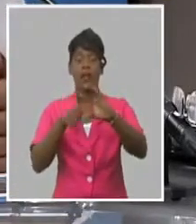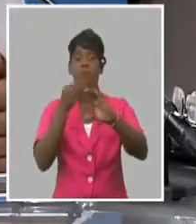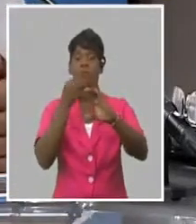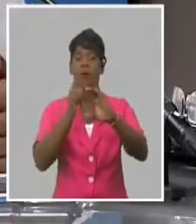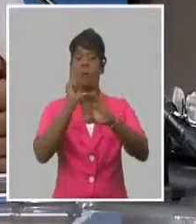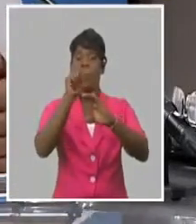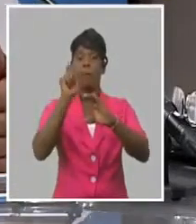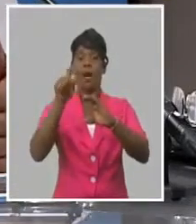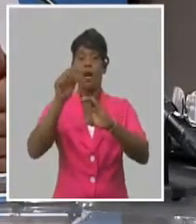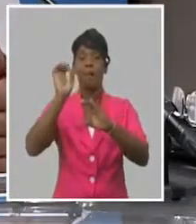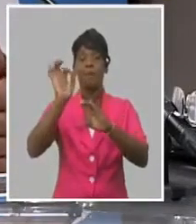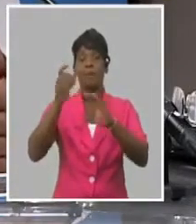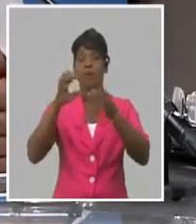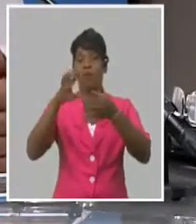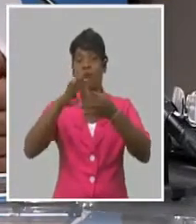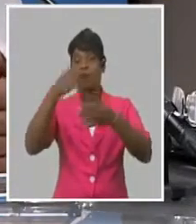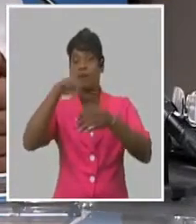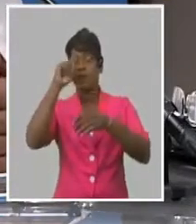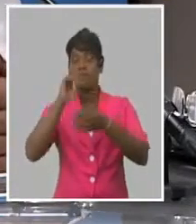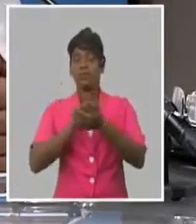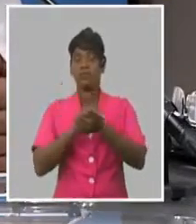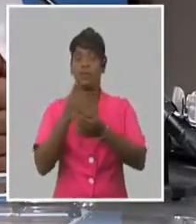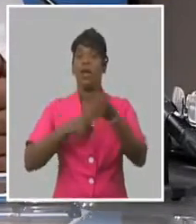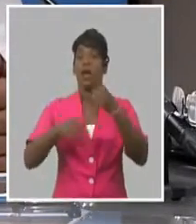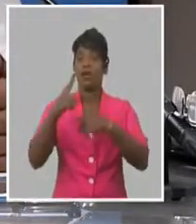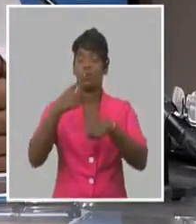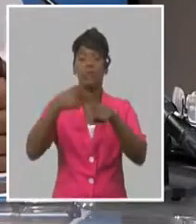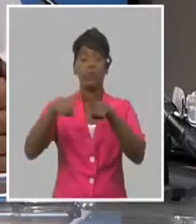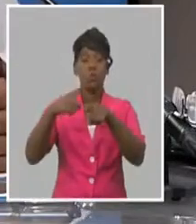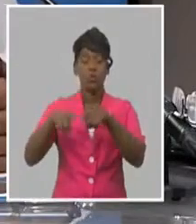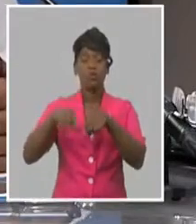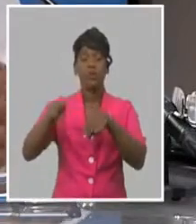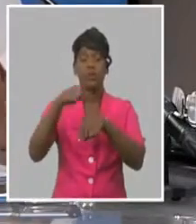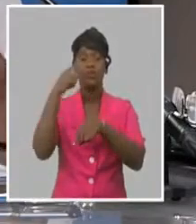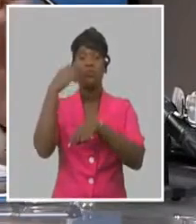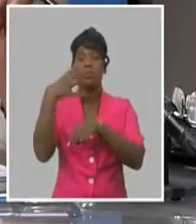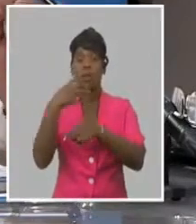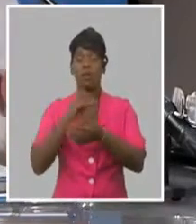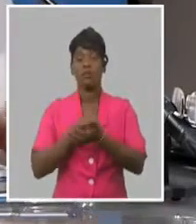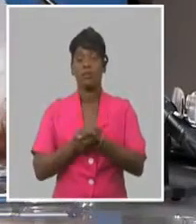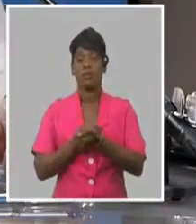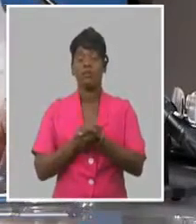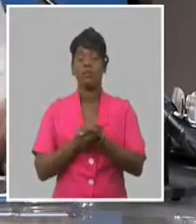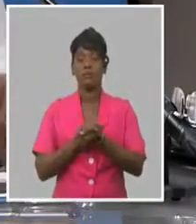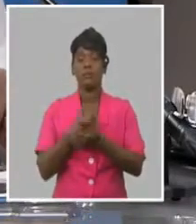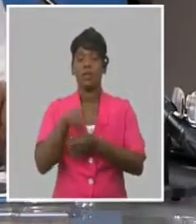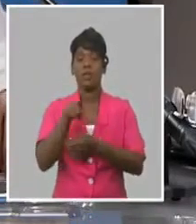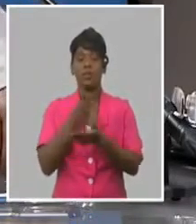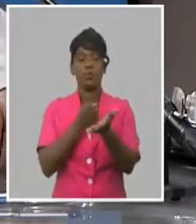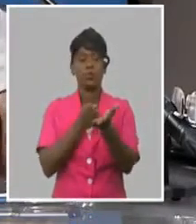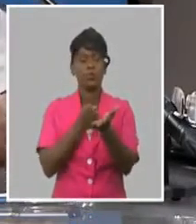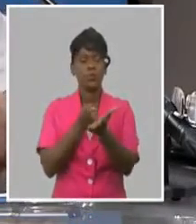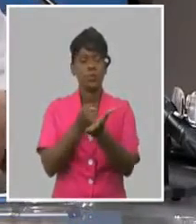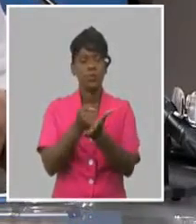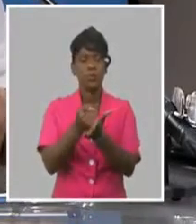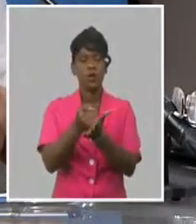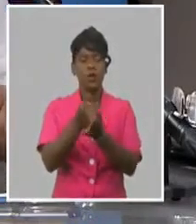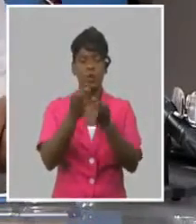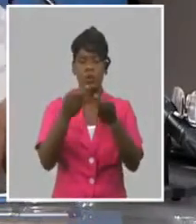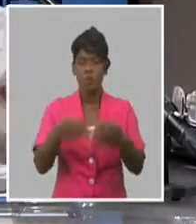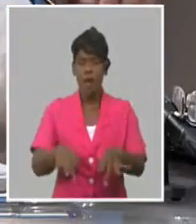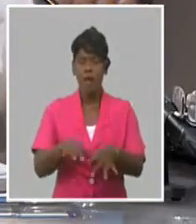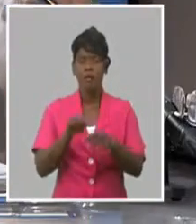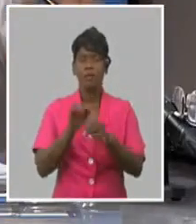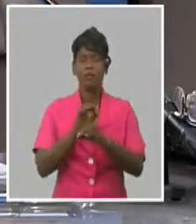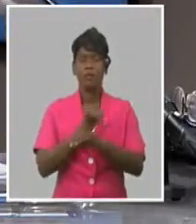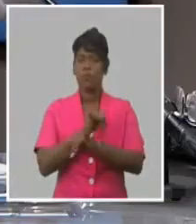primera necesidad más algunos servicios de consumo masivo mantienen sus niveles de subsidio. En